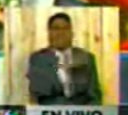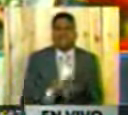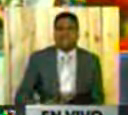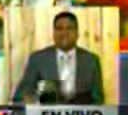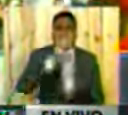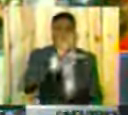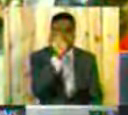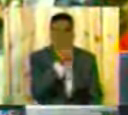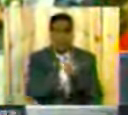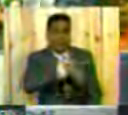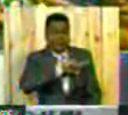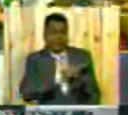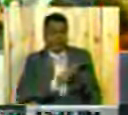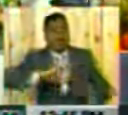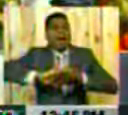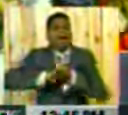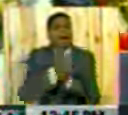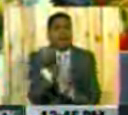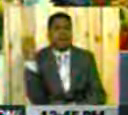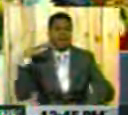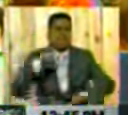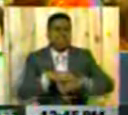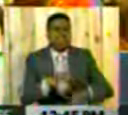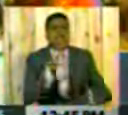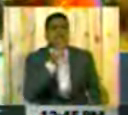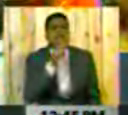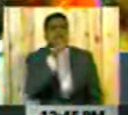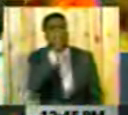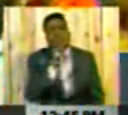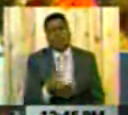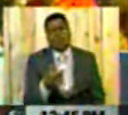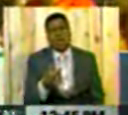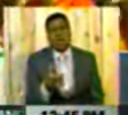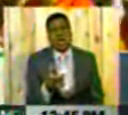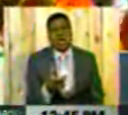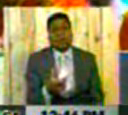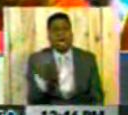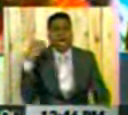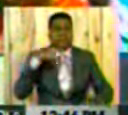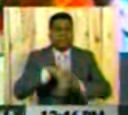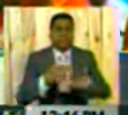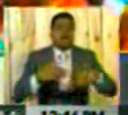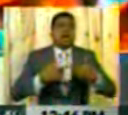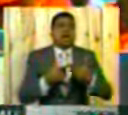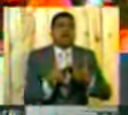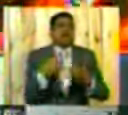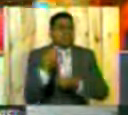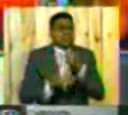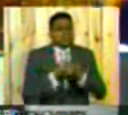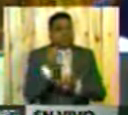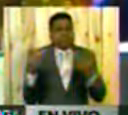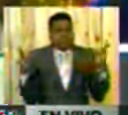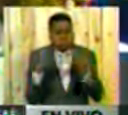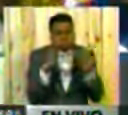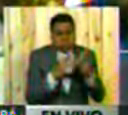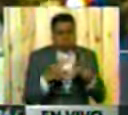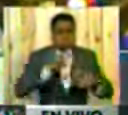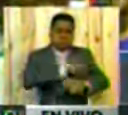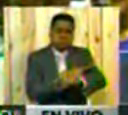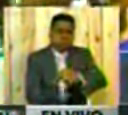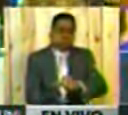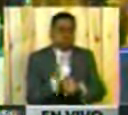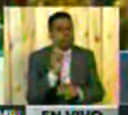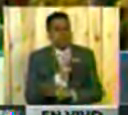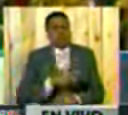enero nuevamente, destruida la Asamblea, quien vaya a la Asamblea no podrá, por muchos esfuerzos que haga, recomponer unas relaciones con el resto de los poderes. Entonces le